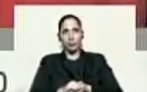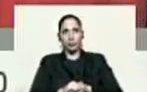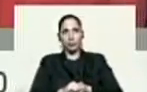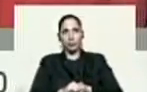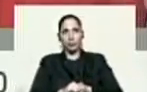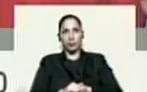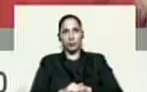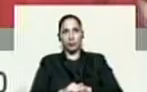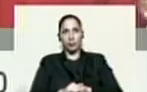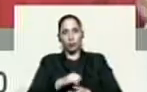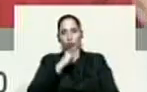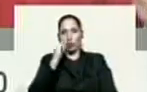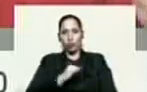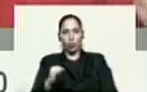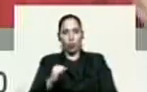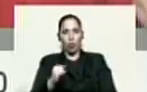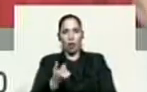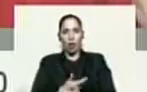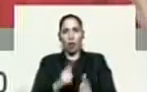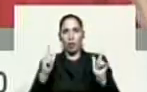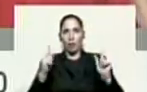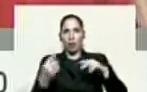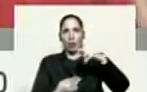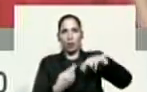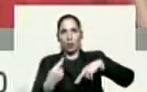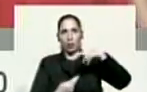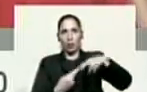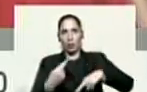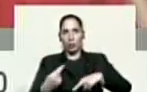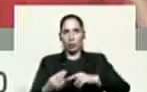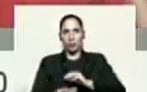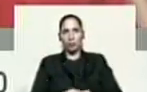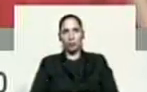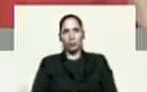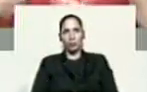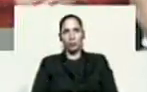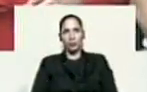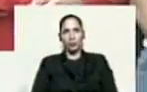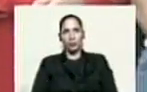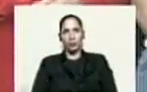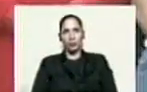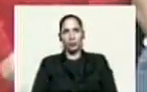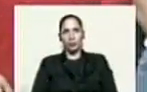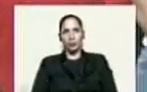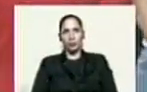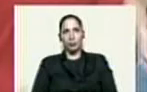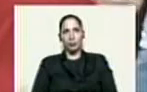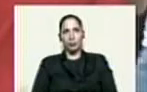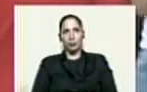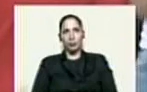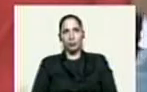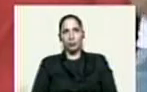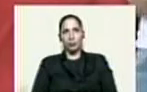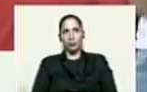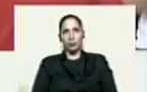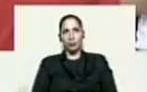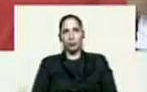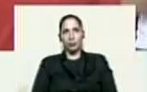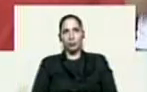zona liberada de la revolución. Por alguna razón no se atreven, y si se atreven le dan una pela.